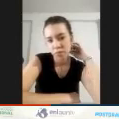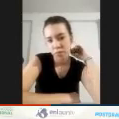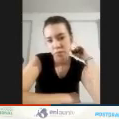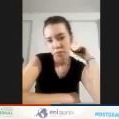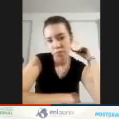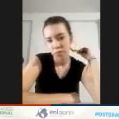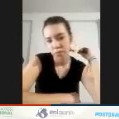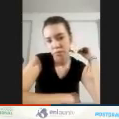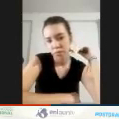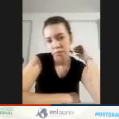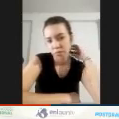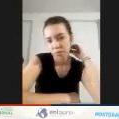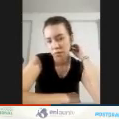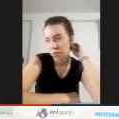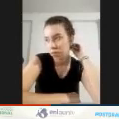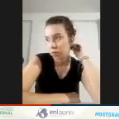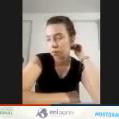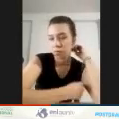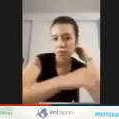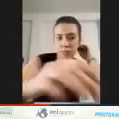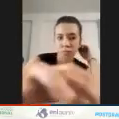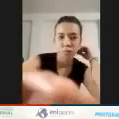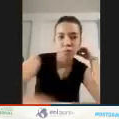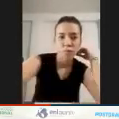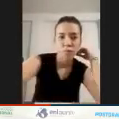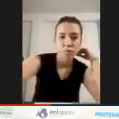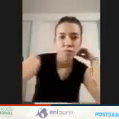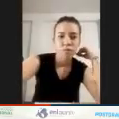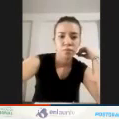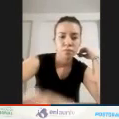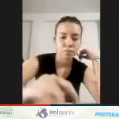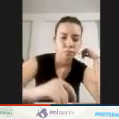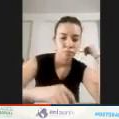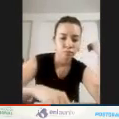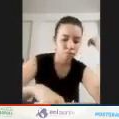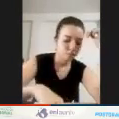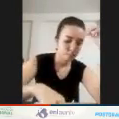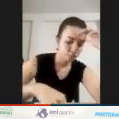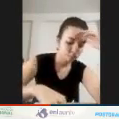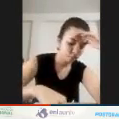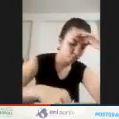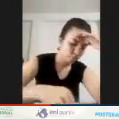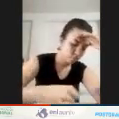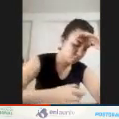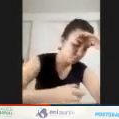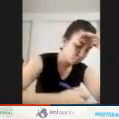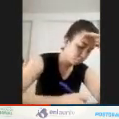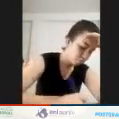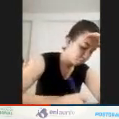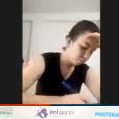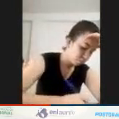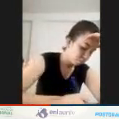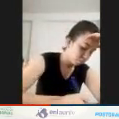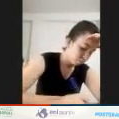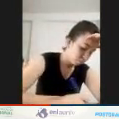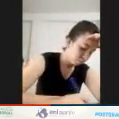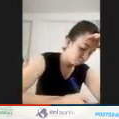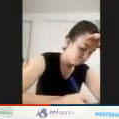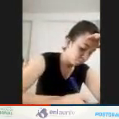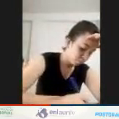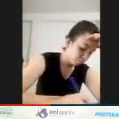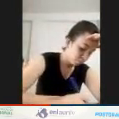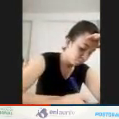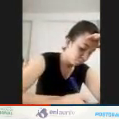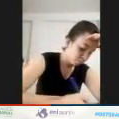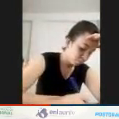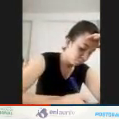de plasmar en los documentos, en un documento específico, esa manifestación de voluntad de las partes que de alguna u otra manera le